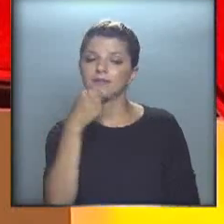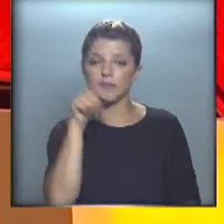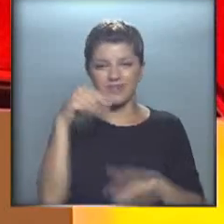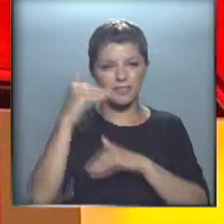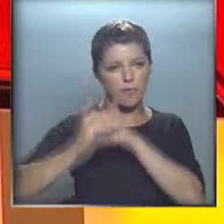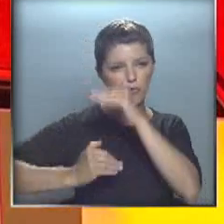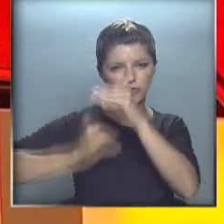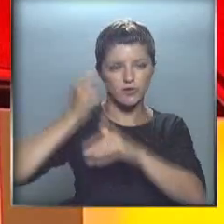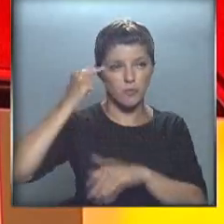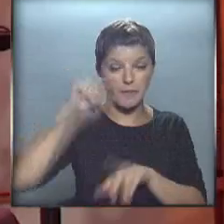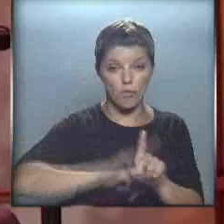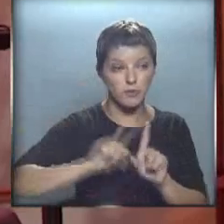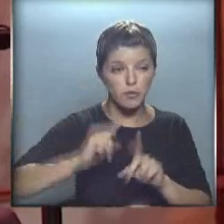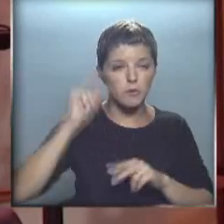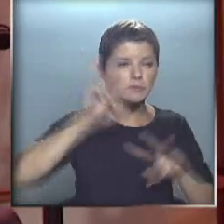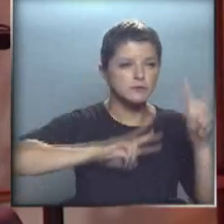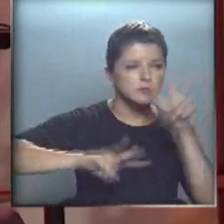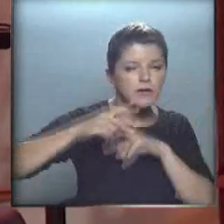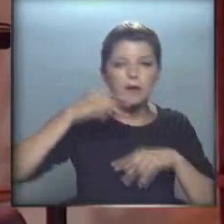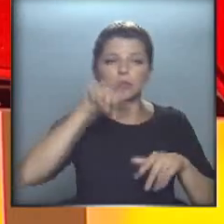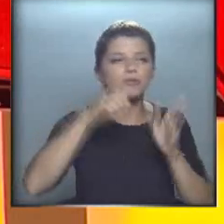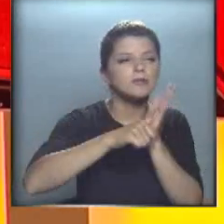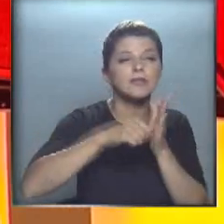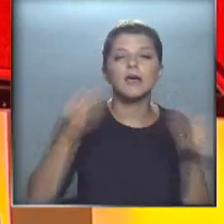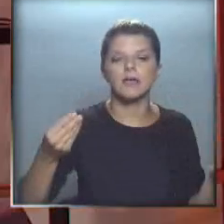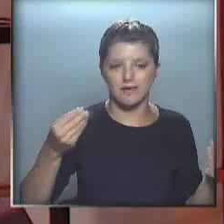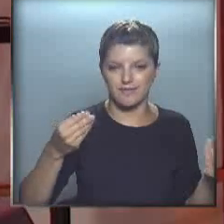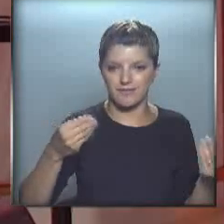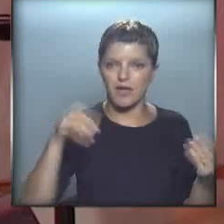en busca de la identidad? ¿Cómo es el proceso?